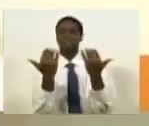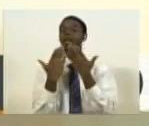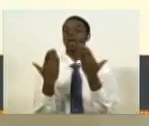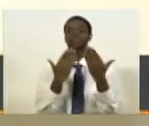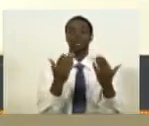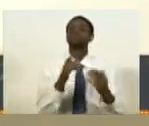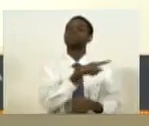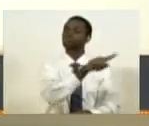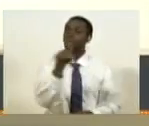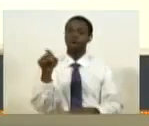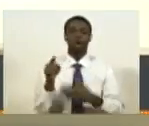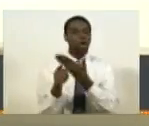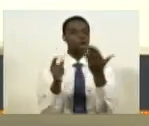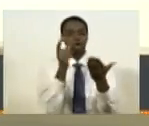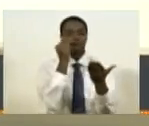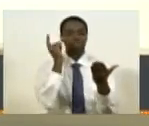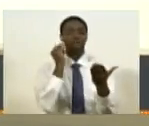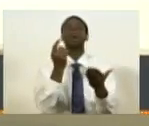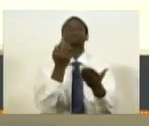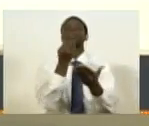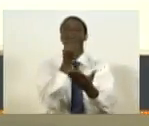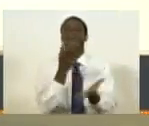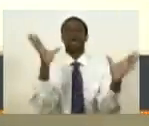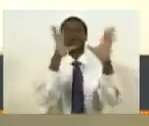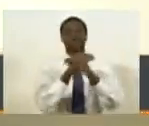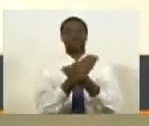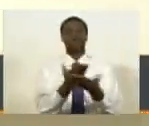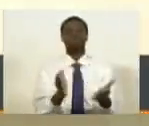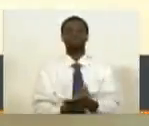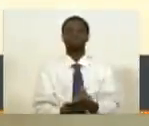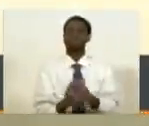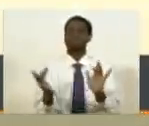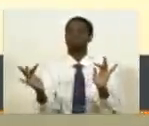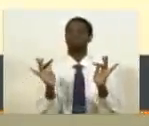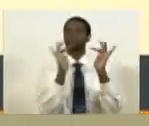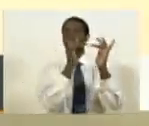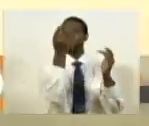todas y todos buenas noches. Nosotros de inmediato con esta información retomamos este contacto a los estudios. Adelante.